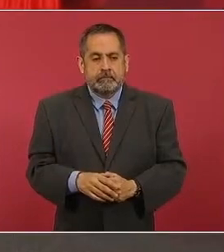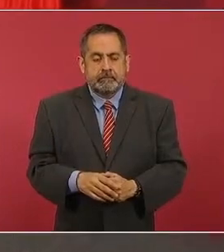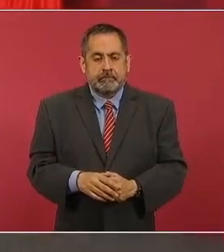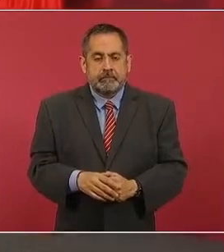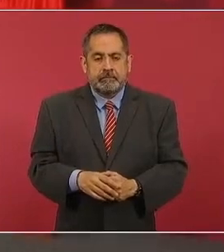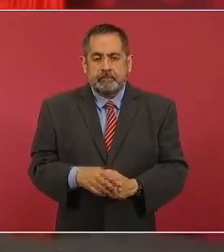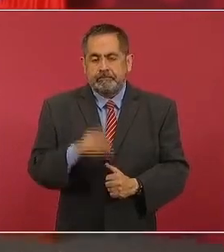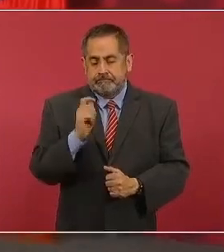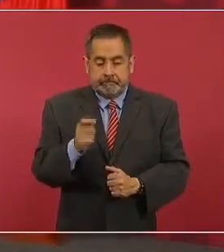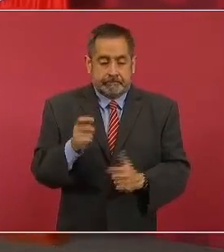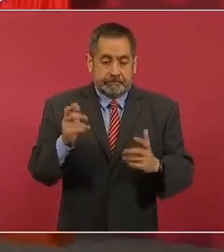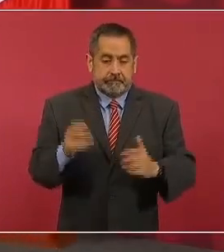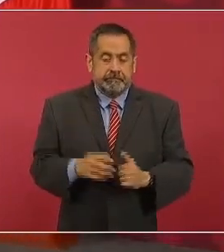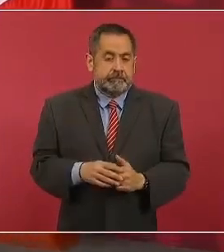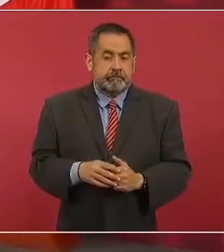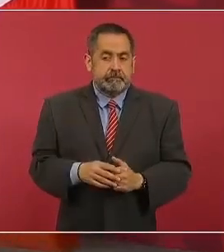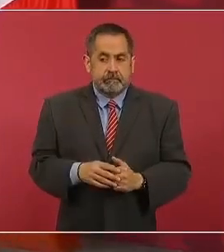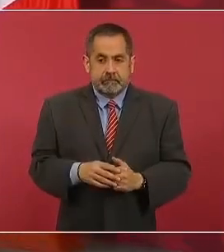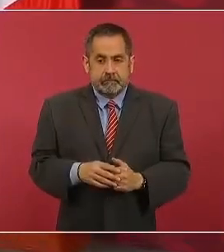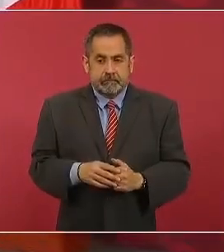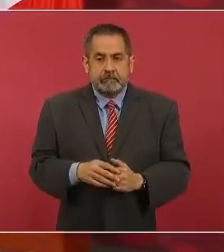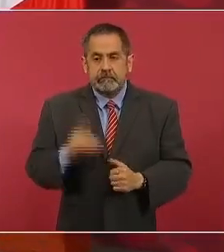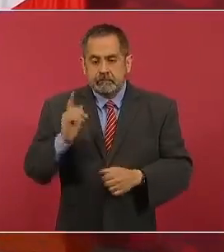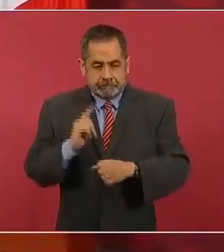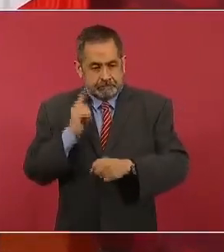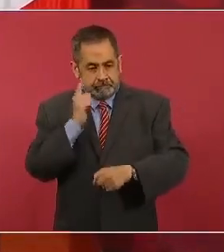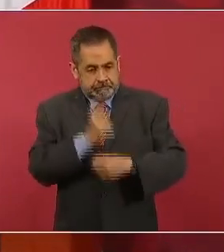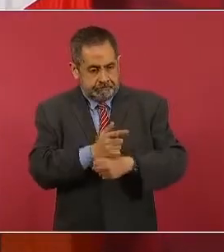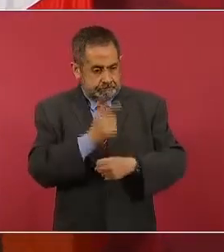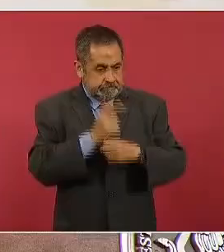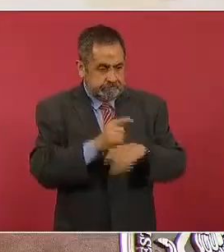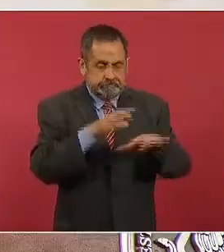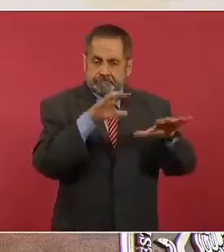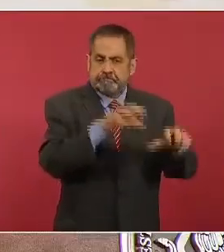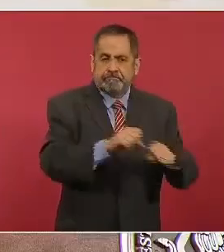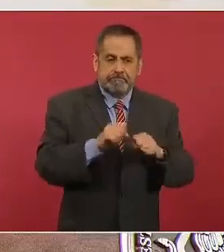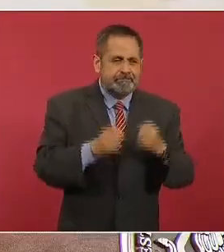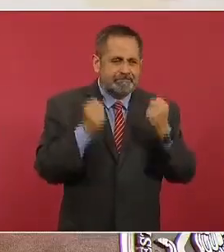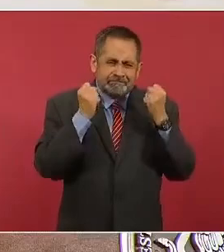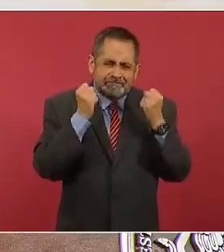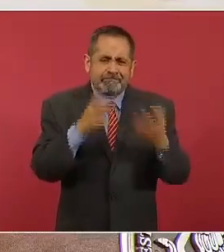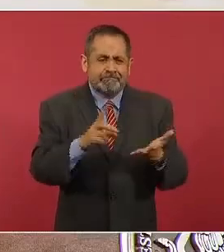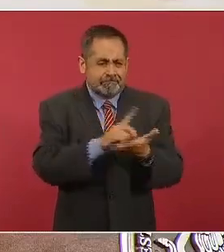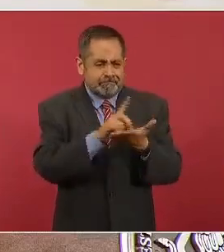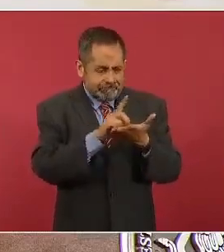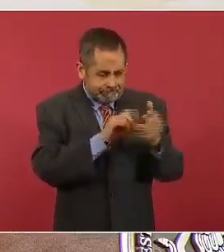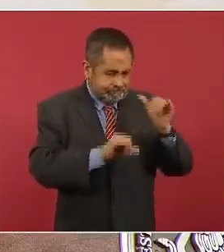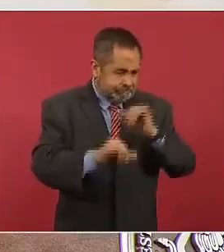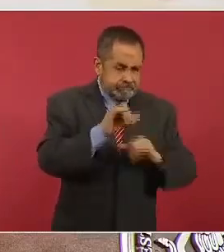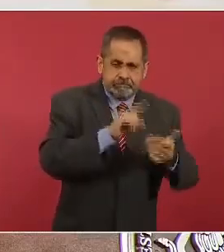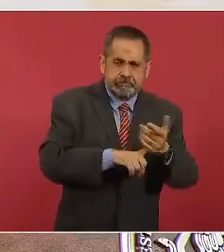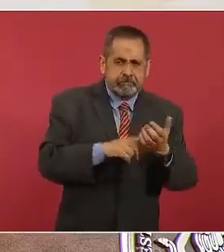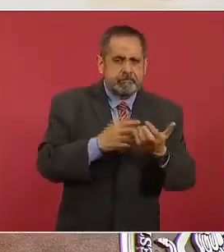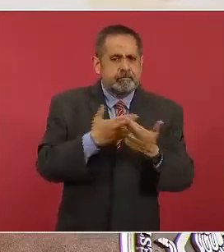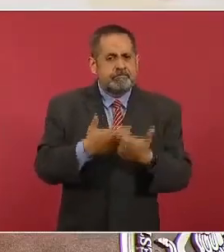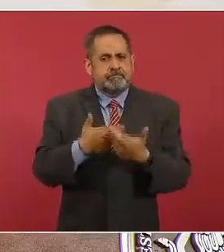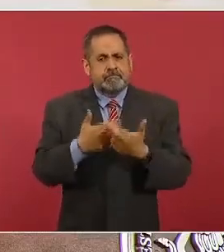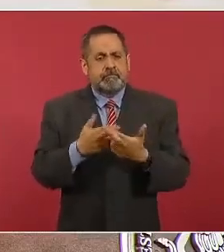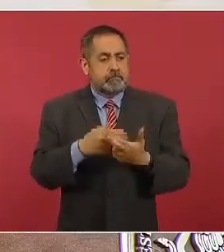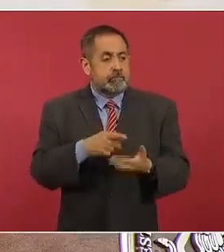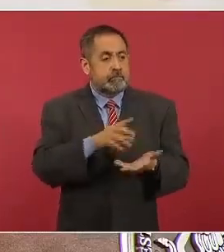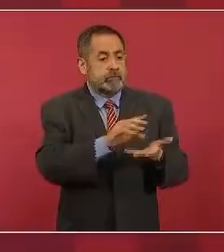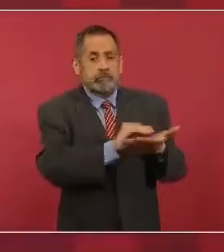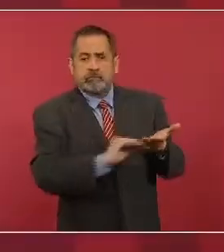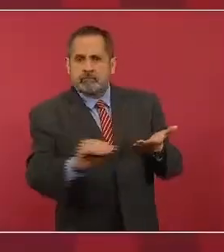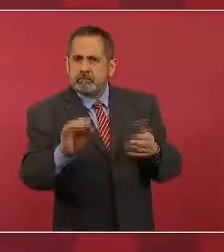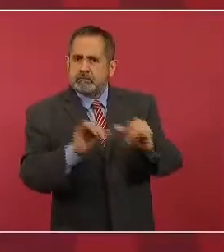Se han decomisado drogas sintéticas que van a